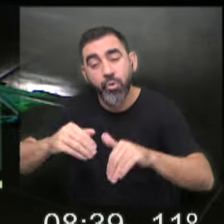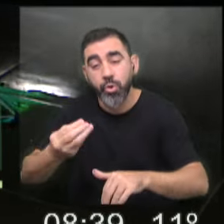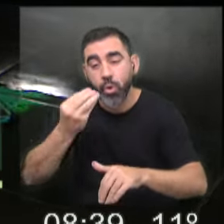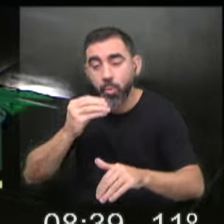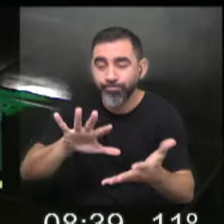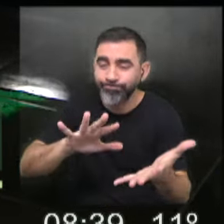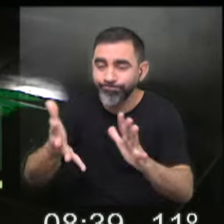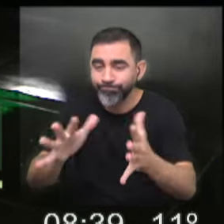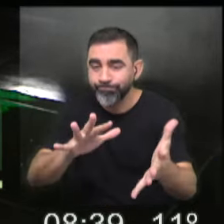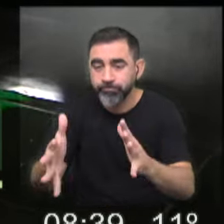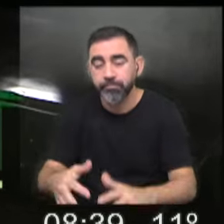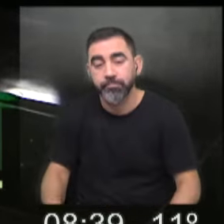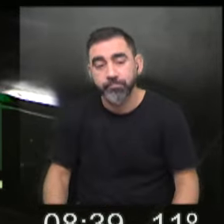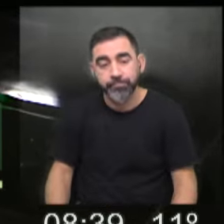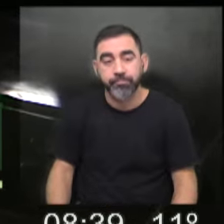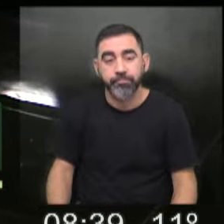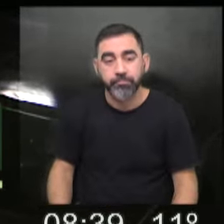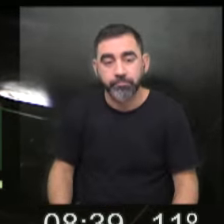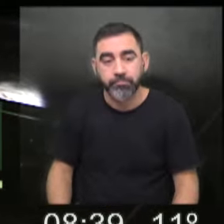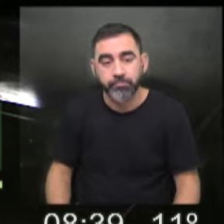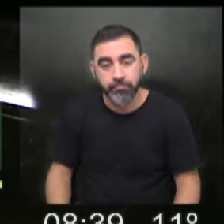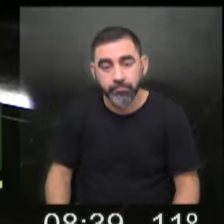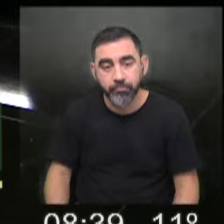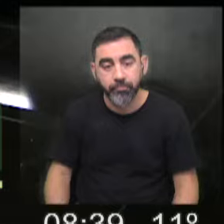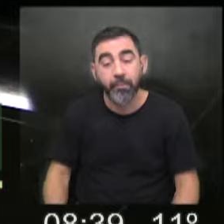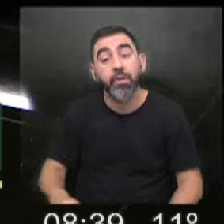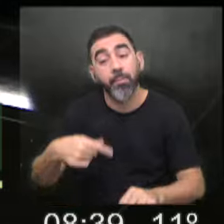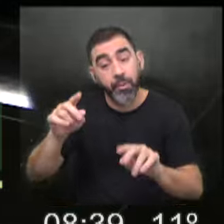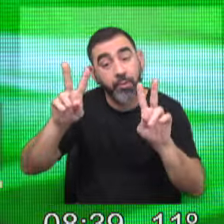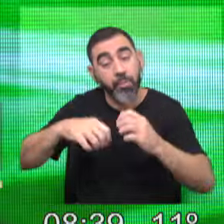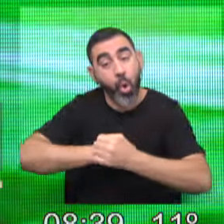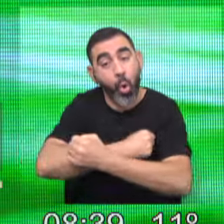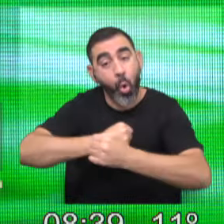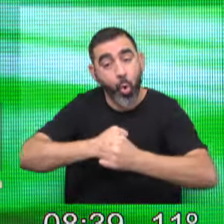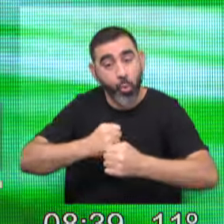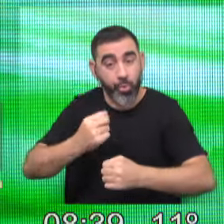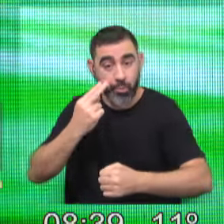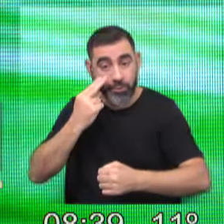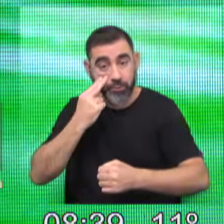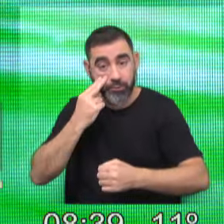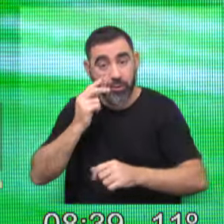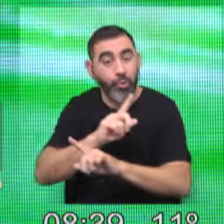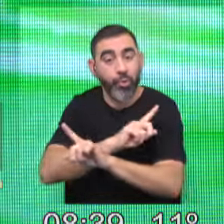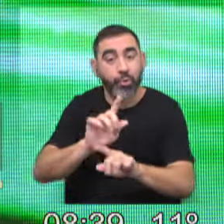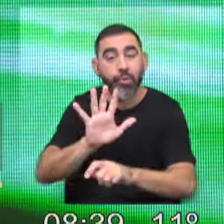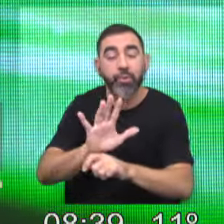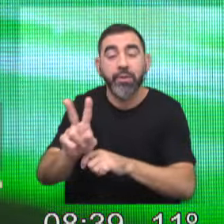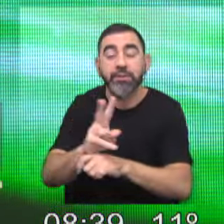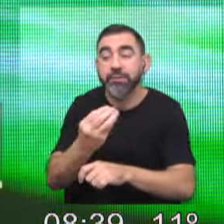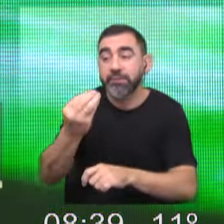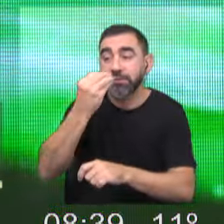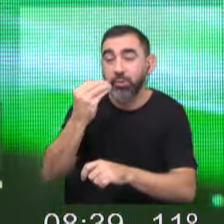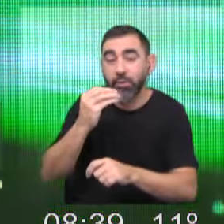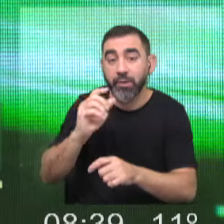bien. Y son números grandes. Después vamos a hablar de la obesidad, que se relaciona, por eso hoy no puedes hablar de seguridad